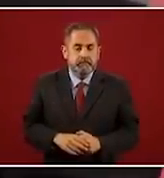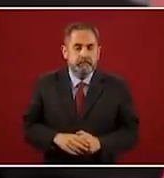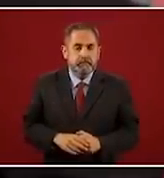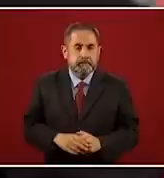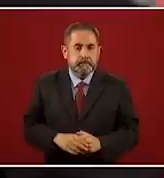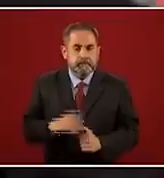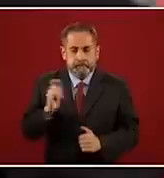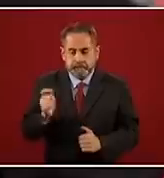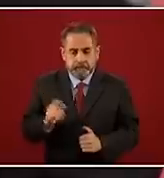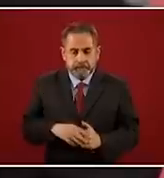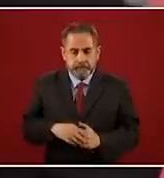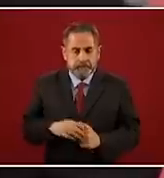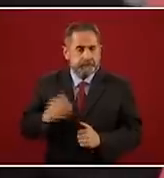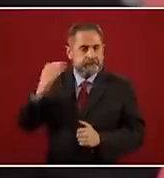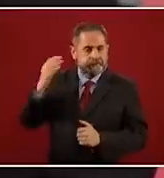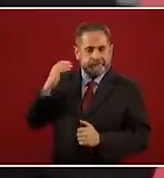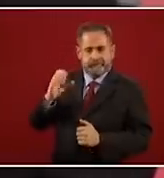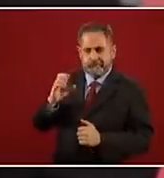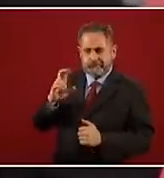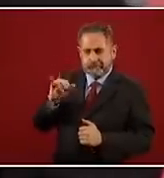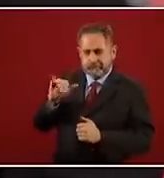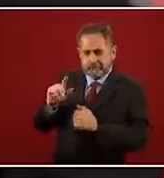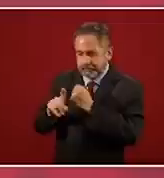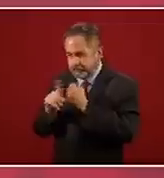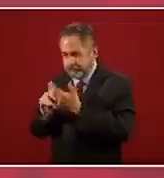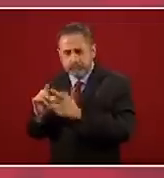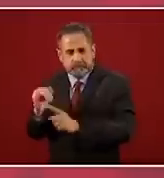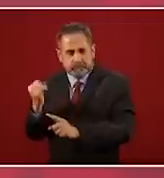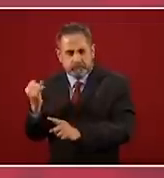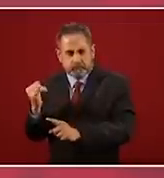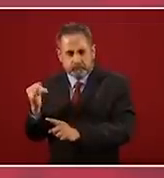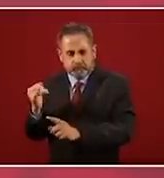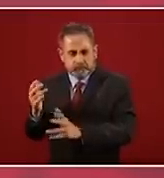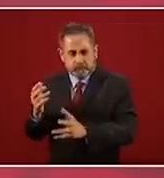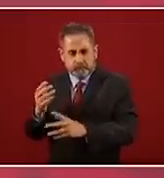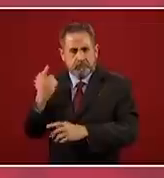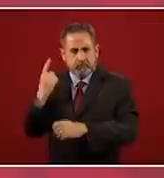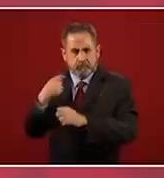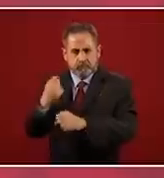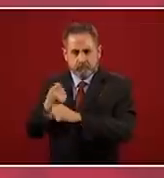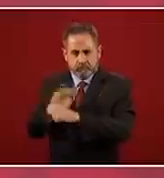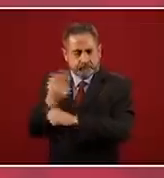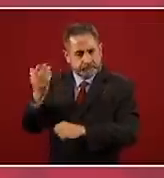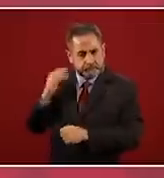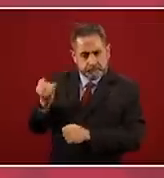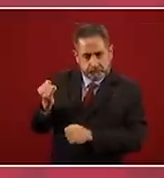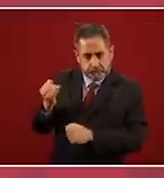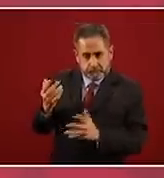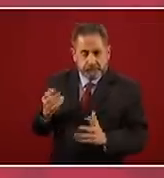Los momentos de la crisis de junio del año pasado,